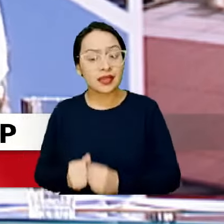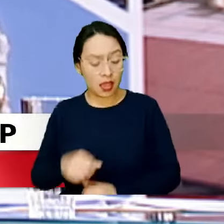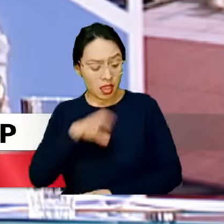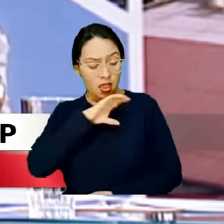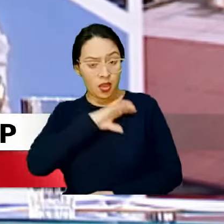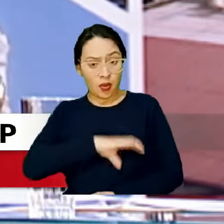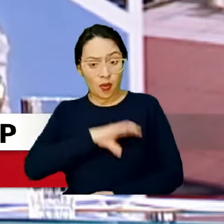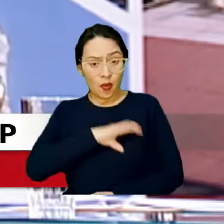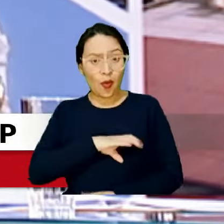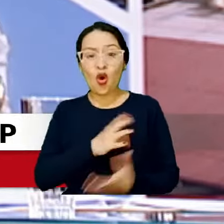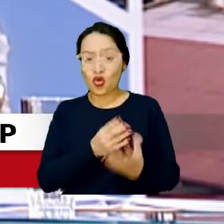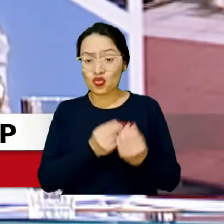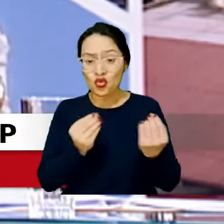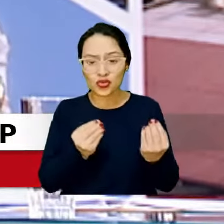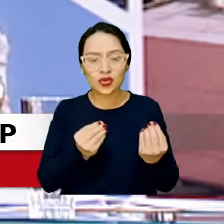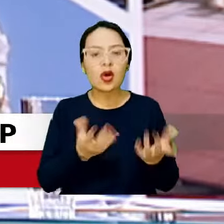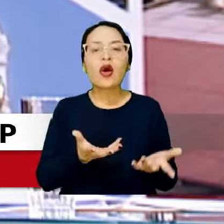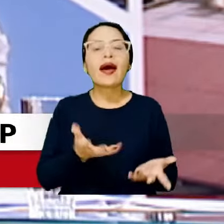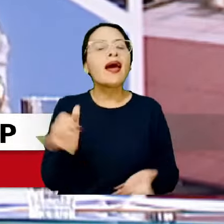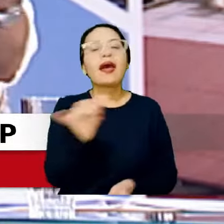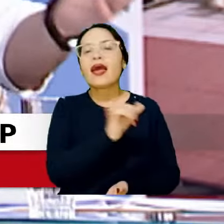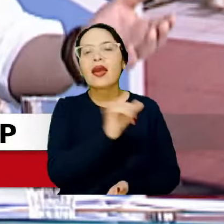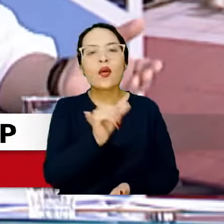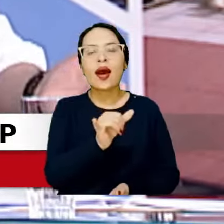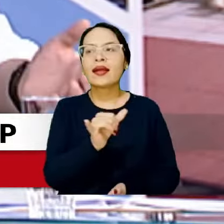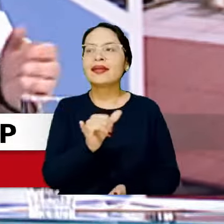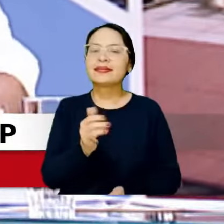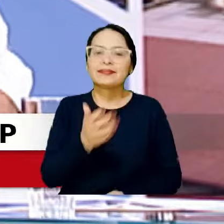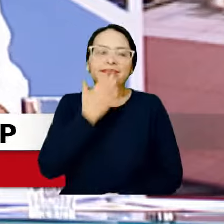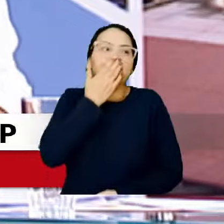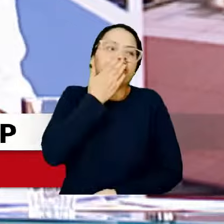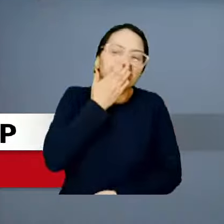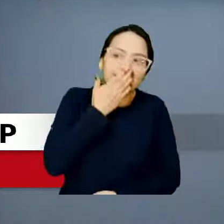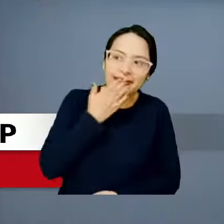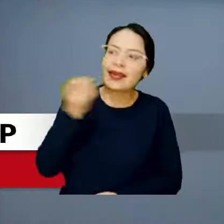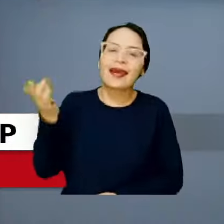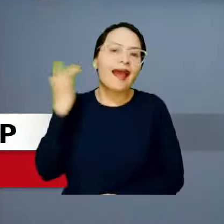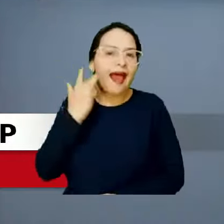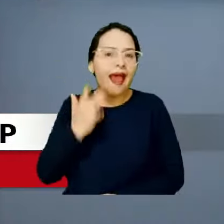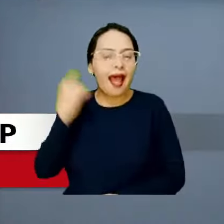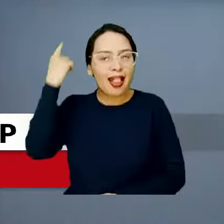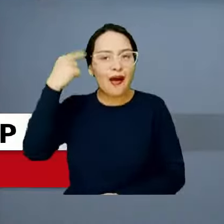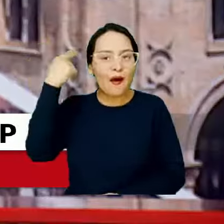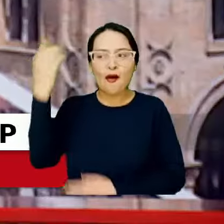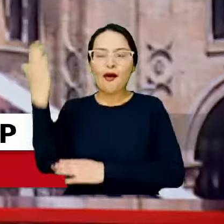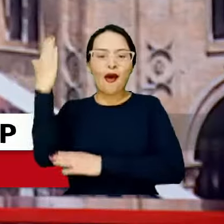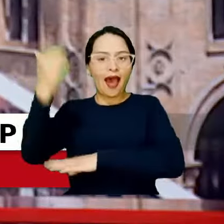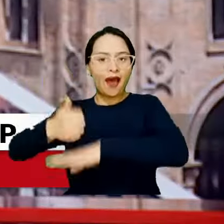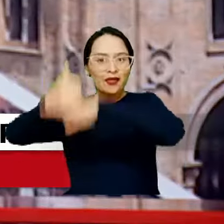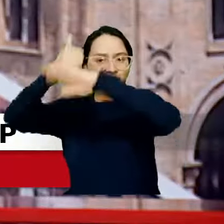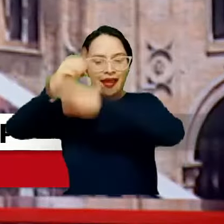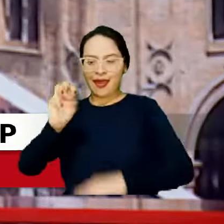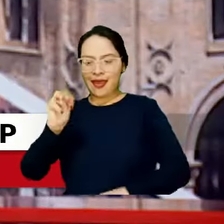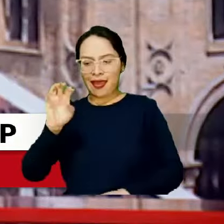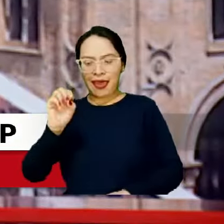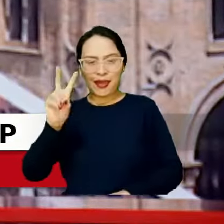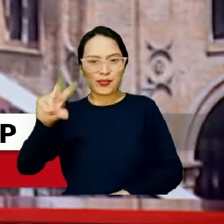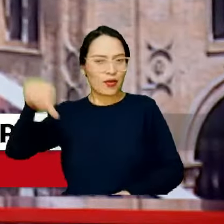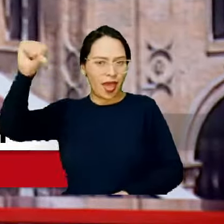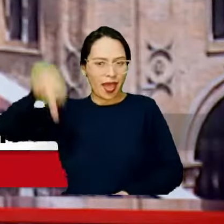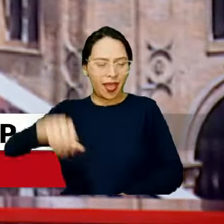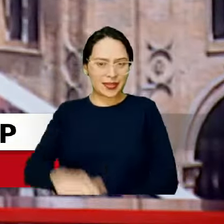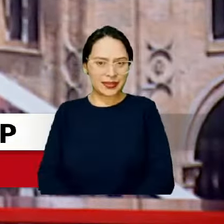mensajes burlándose de una rueda de prensa en donde no nos dijeron absolutamente nada. Tenemos inquietudes con nuestro compañero Marcelo Aguilera, damos paso enseguida,